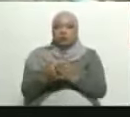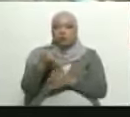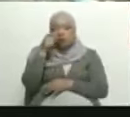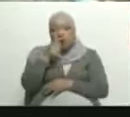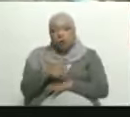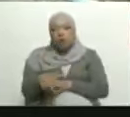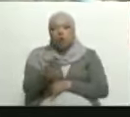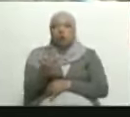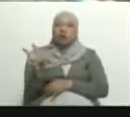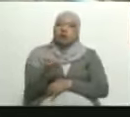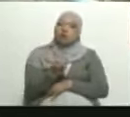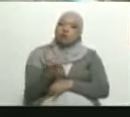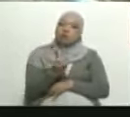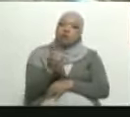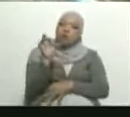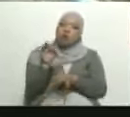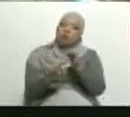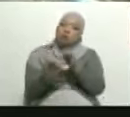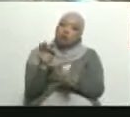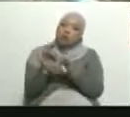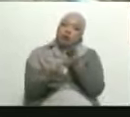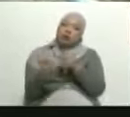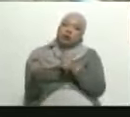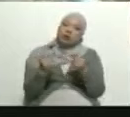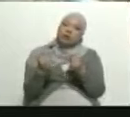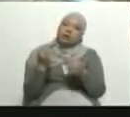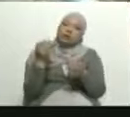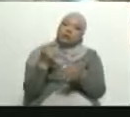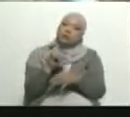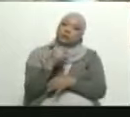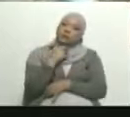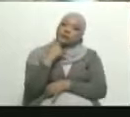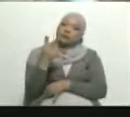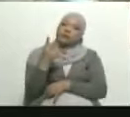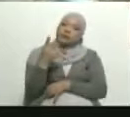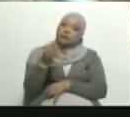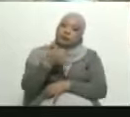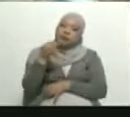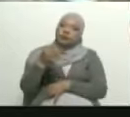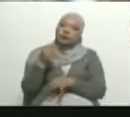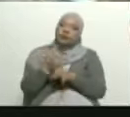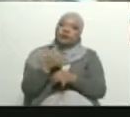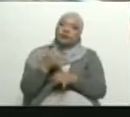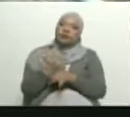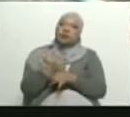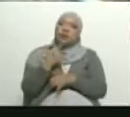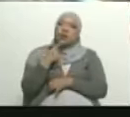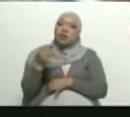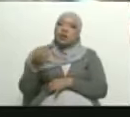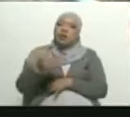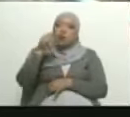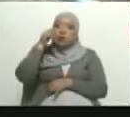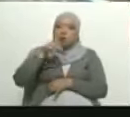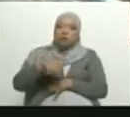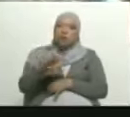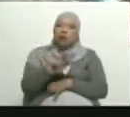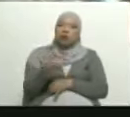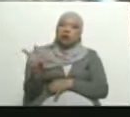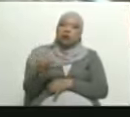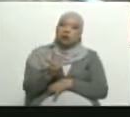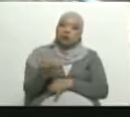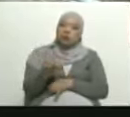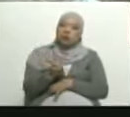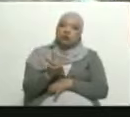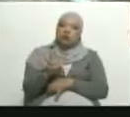de Venezuela también abogando por ustedes, levantando su voz, pero sobre todo dando a conocer la verdad del pueblo palestino. Y creo que